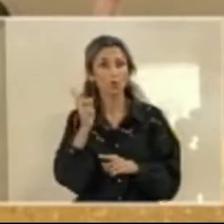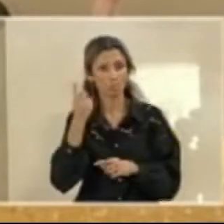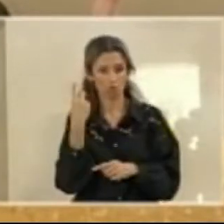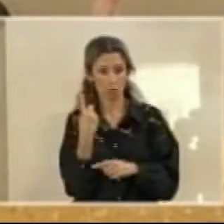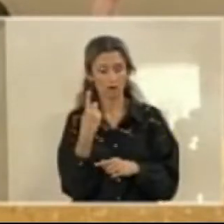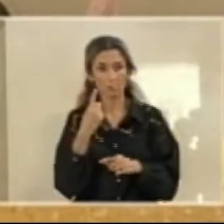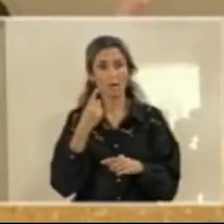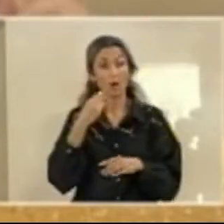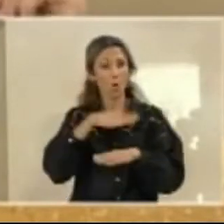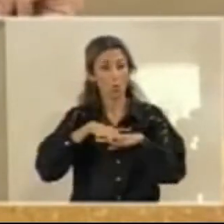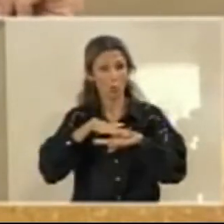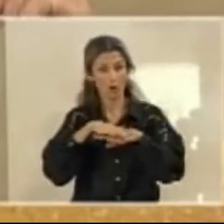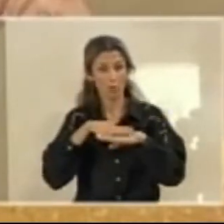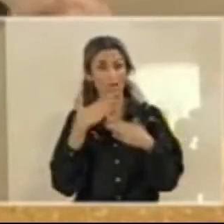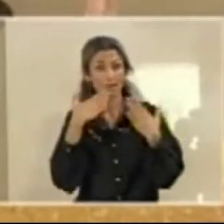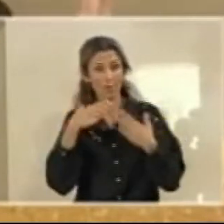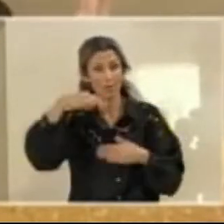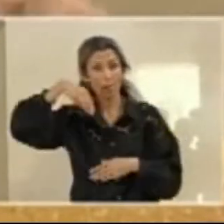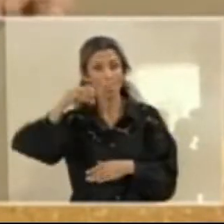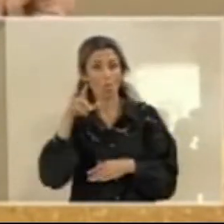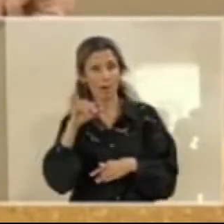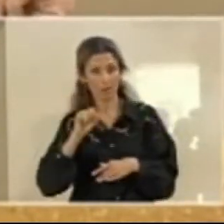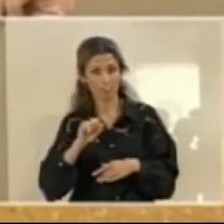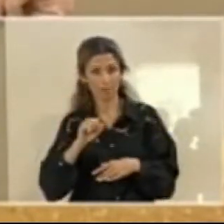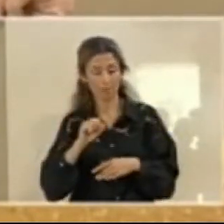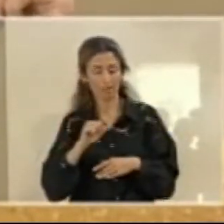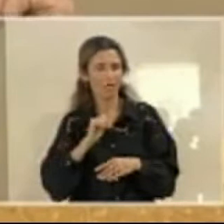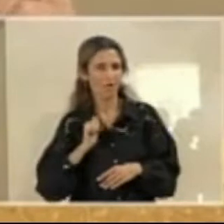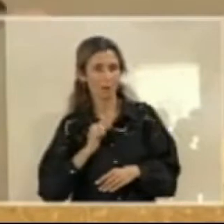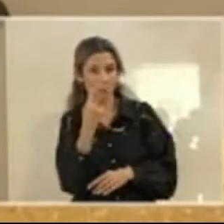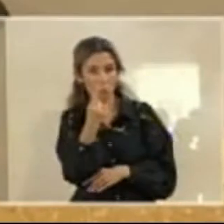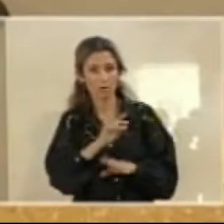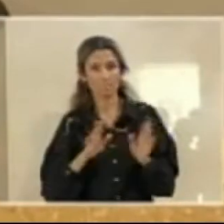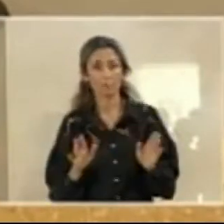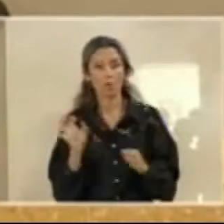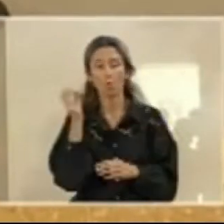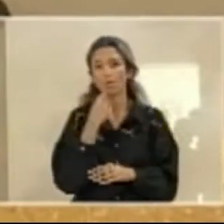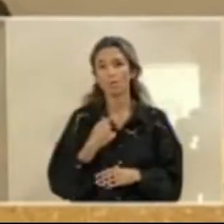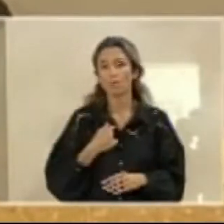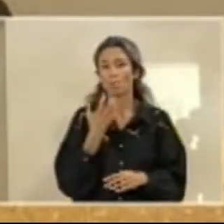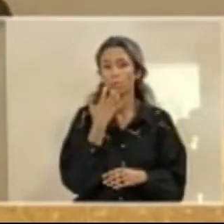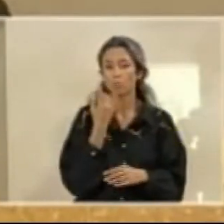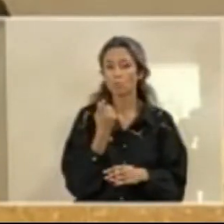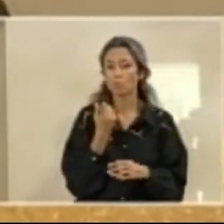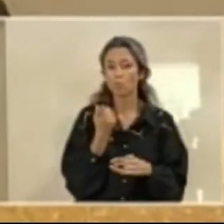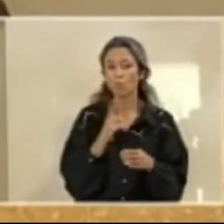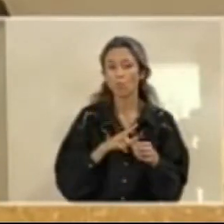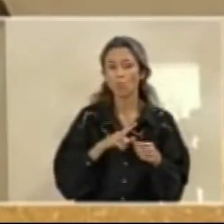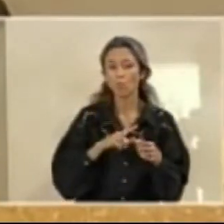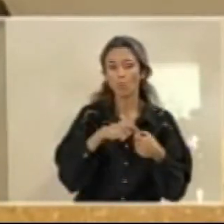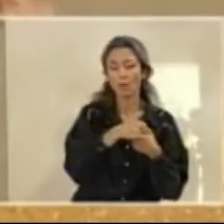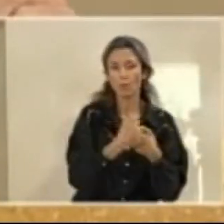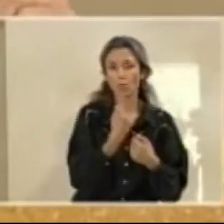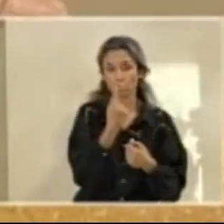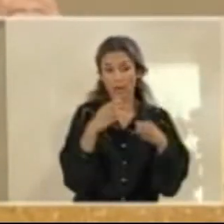señor García Molina que sea falsa una o díganme un miembro del equipo de gobierno del